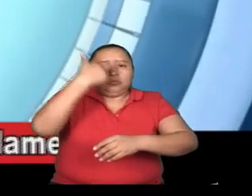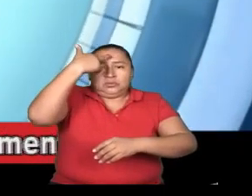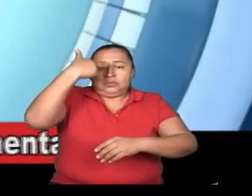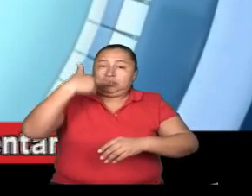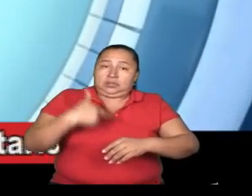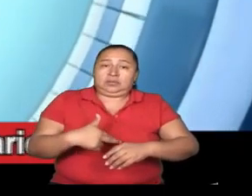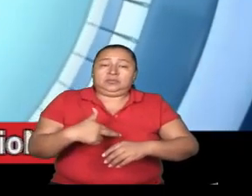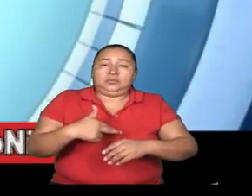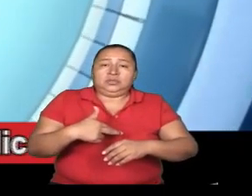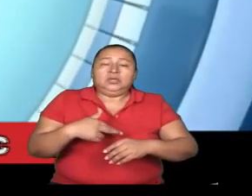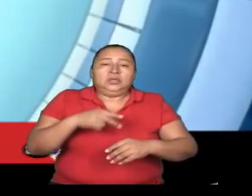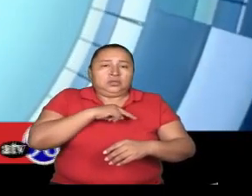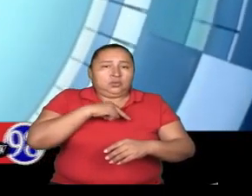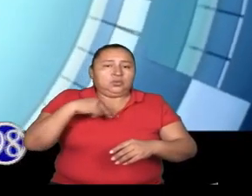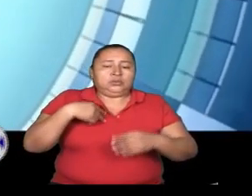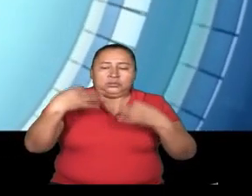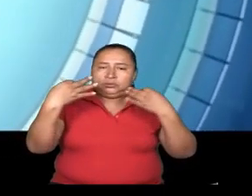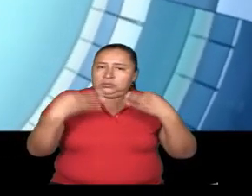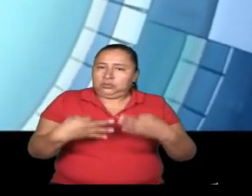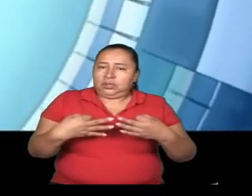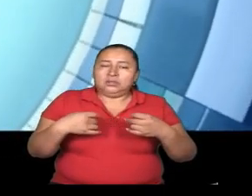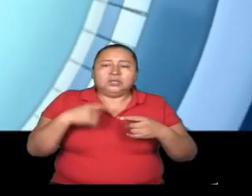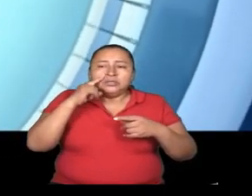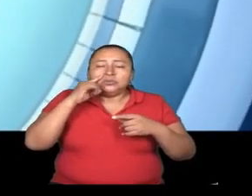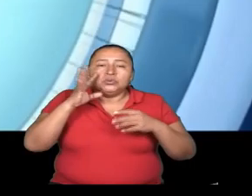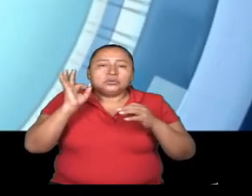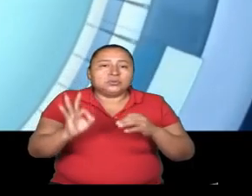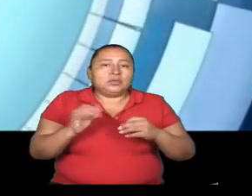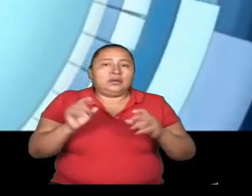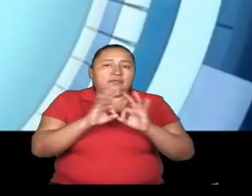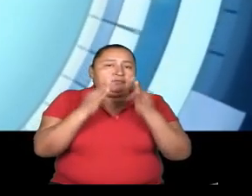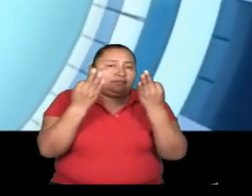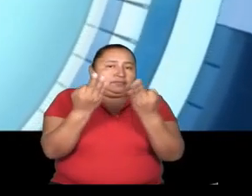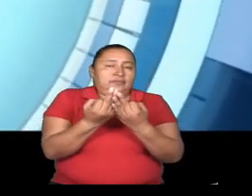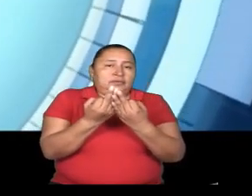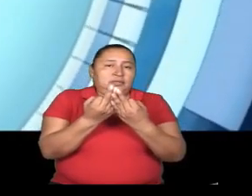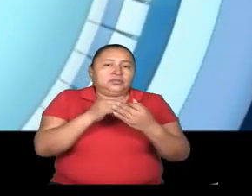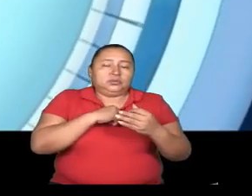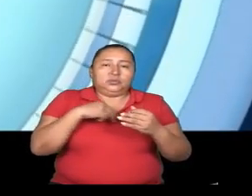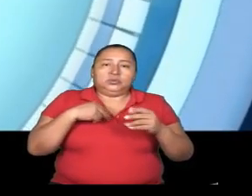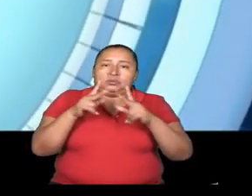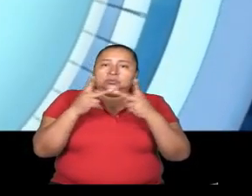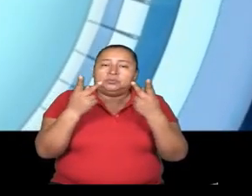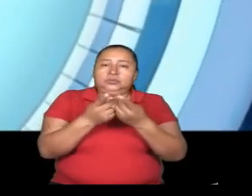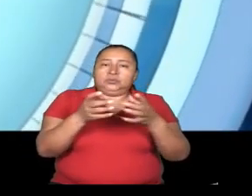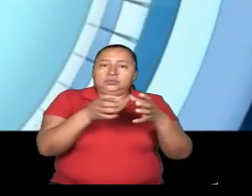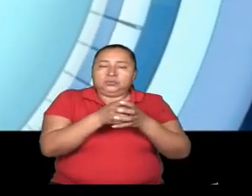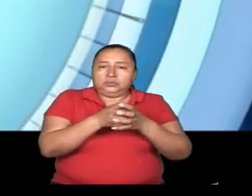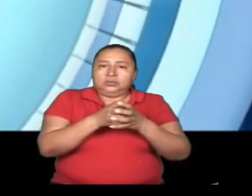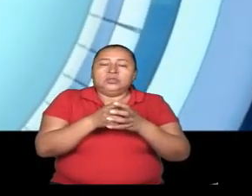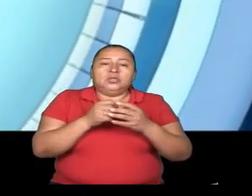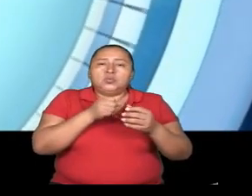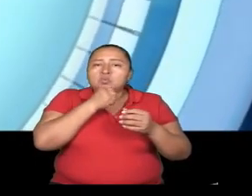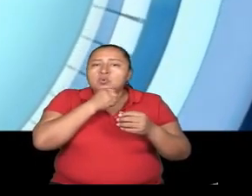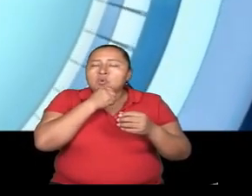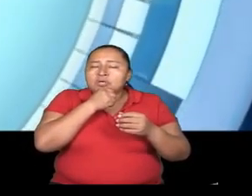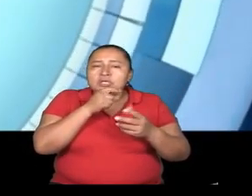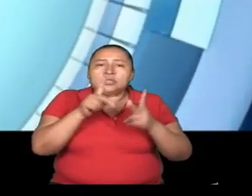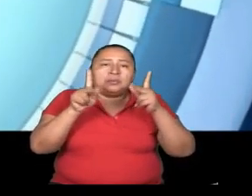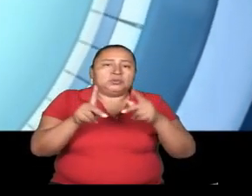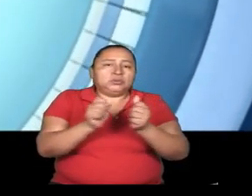responsables de nuestra seguridad, de la seguridad de nuestra familia, de nuestra comunidad, de nuestros abuelitos, las personas